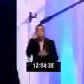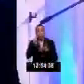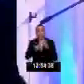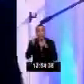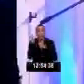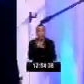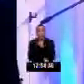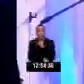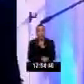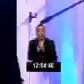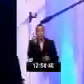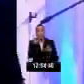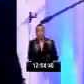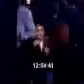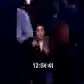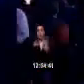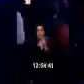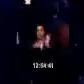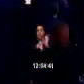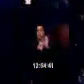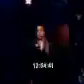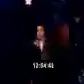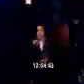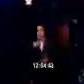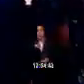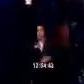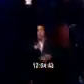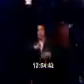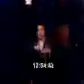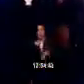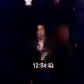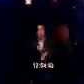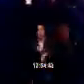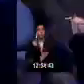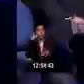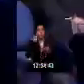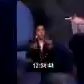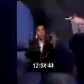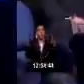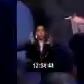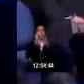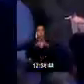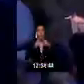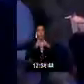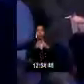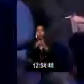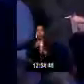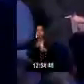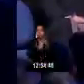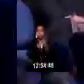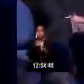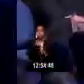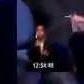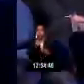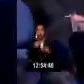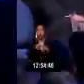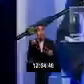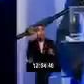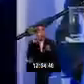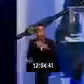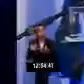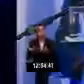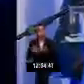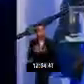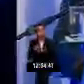al amparo de lo previsto en la ley vigente. No existe plazo para el cierre de la auditoría. El objetivo final será la recuperación de recursos producto de las